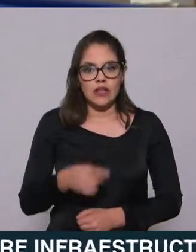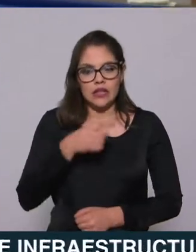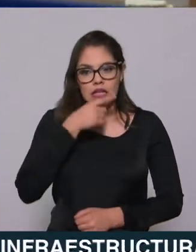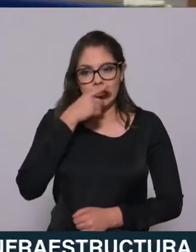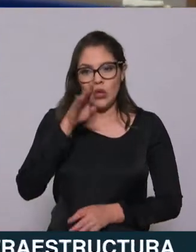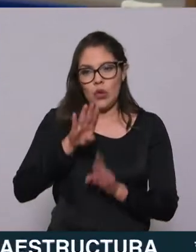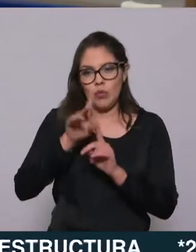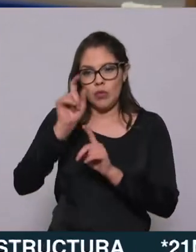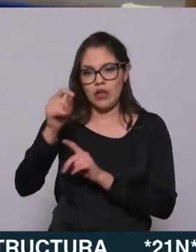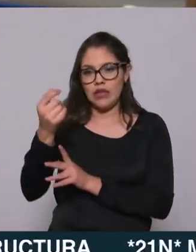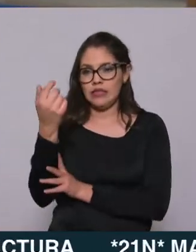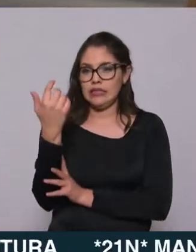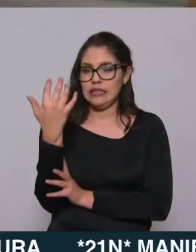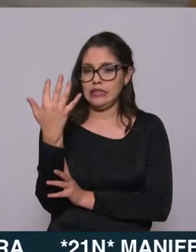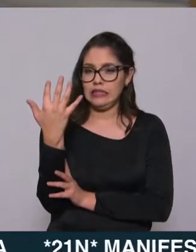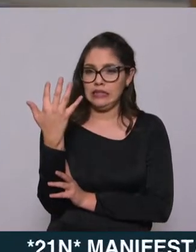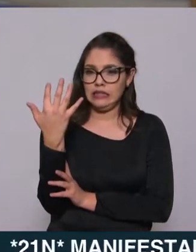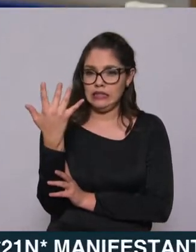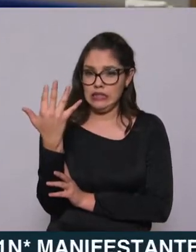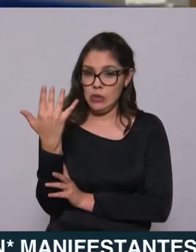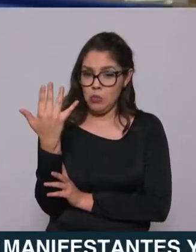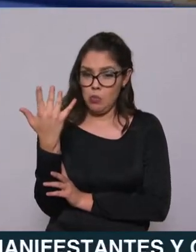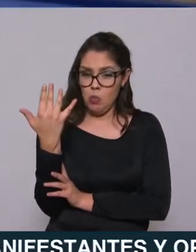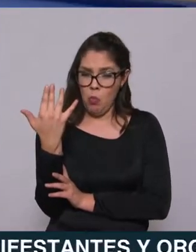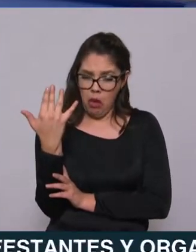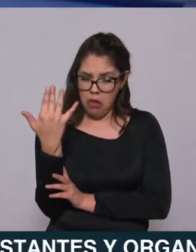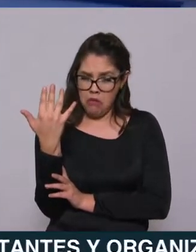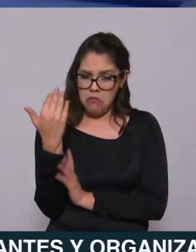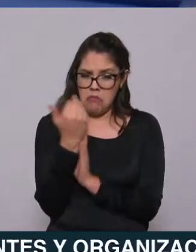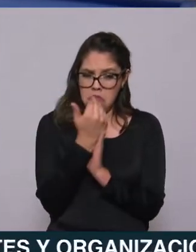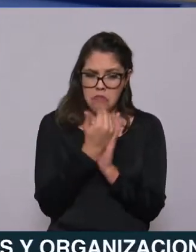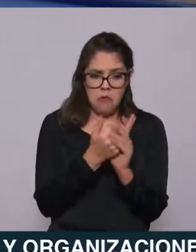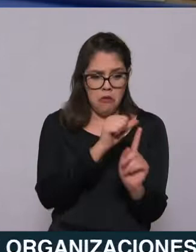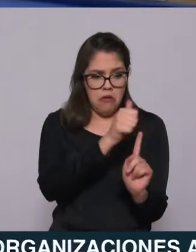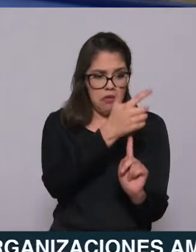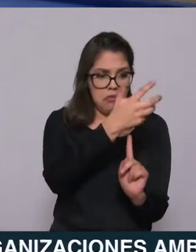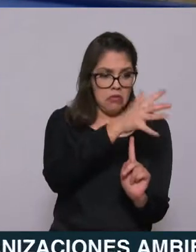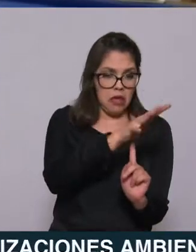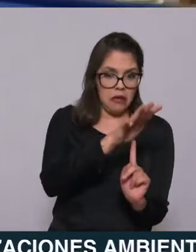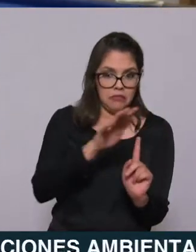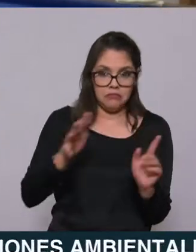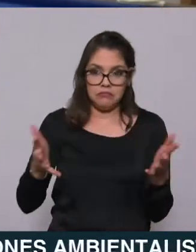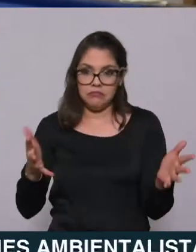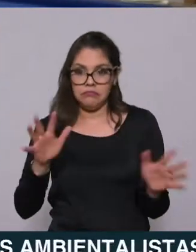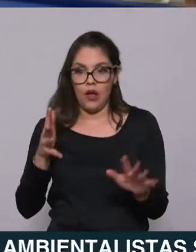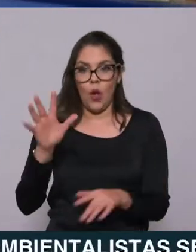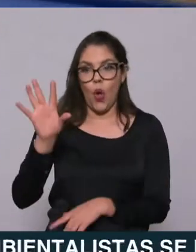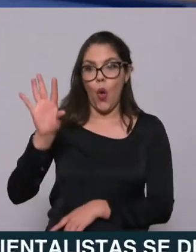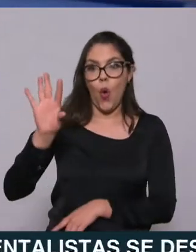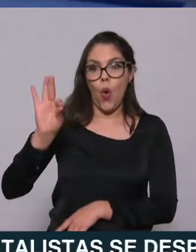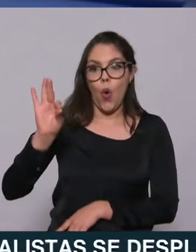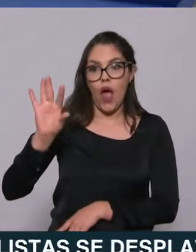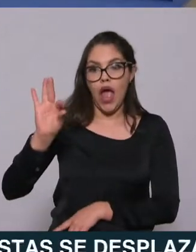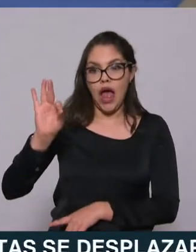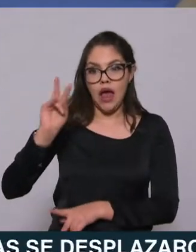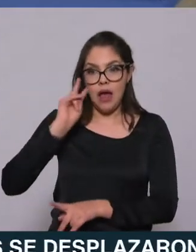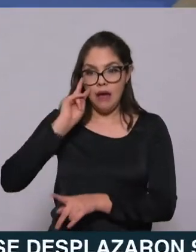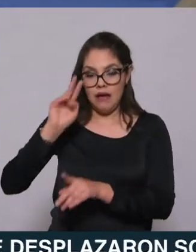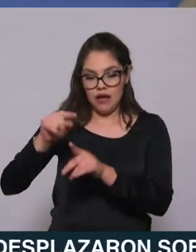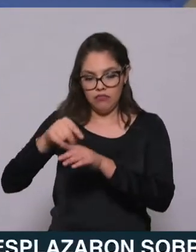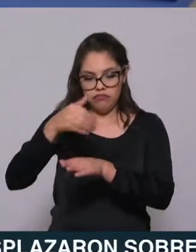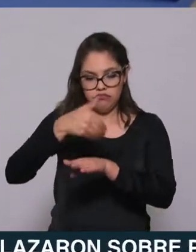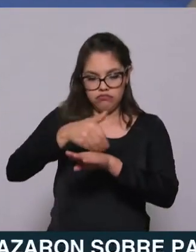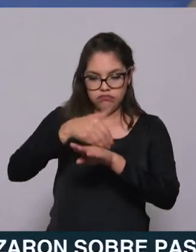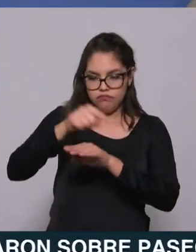50, salida 50 menos llegada 10, 40, ¿no? al 40. Así en diagonal, así como estás, así,